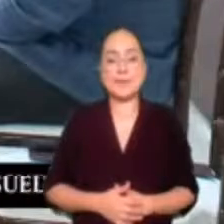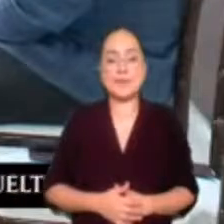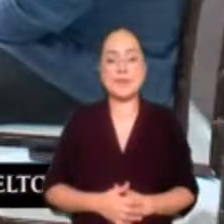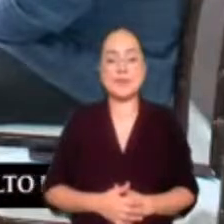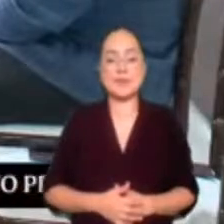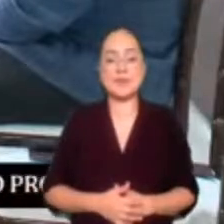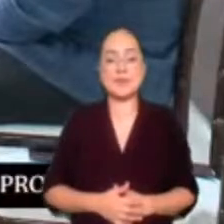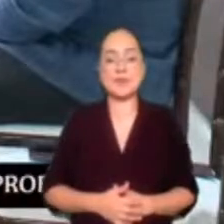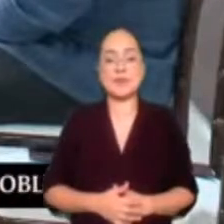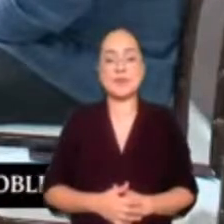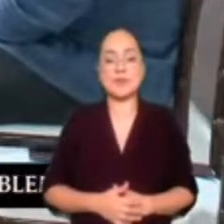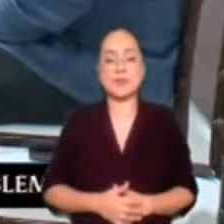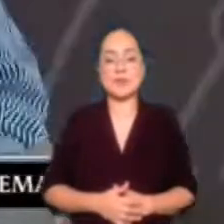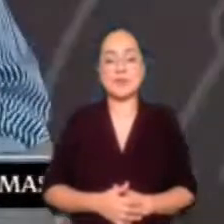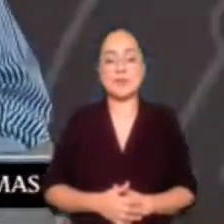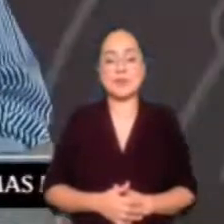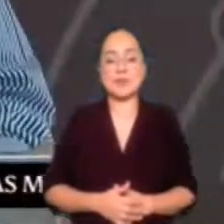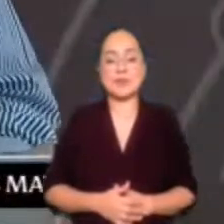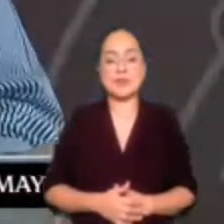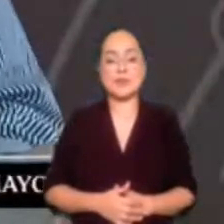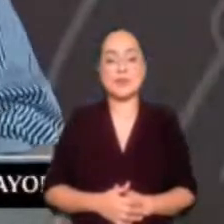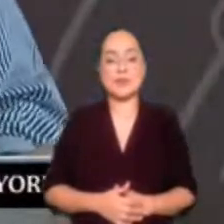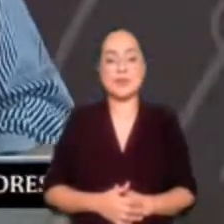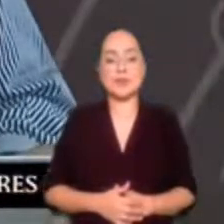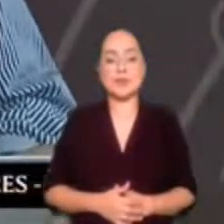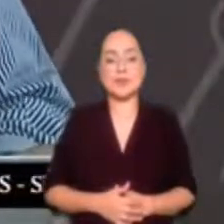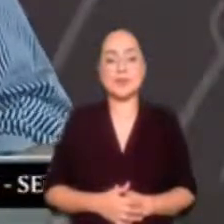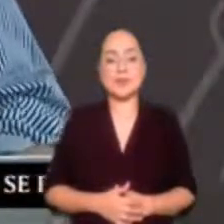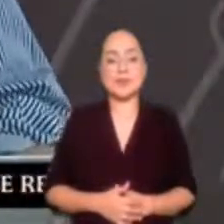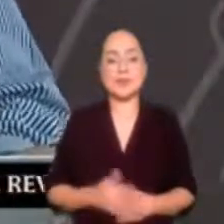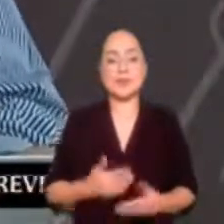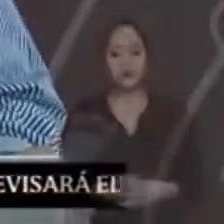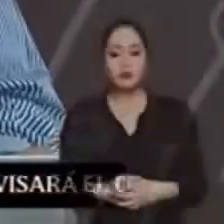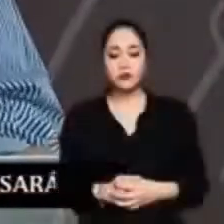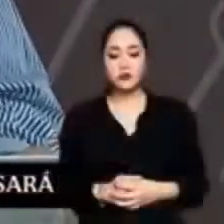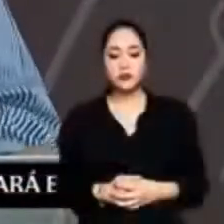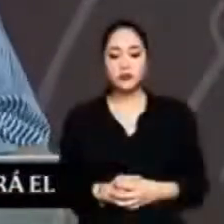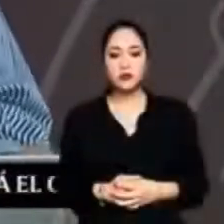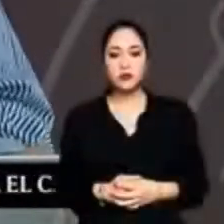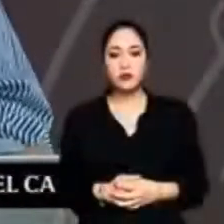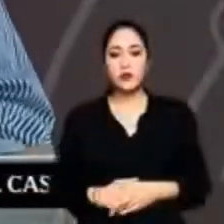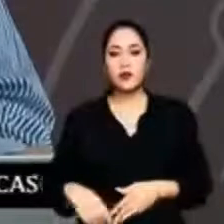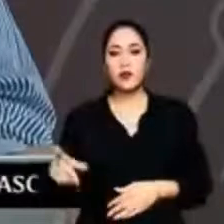Entonces, en esencia, lo que yo quiero decir es que los diputados no se merecen